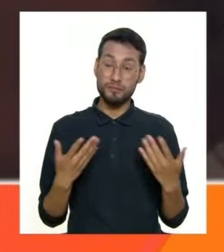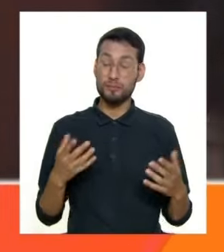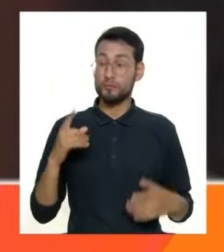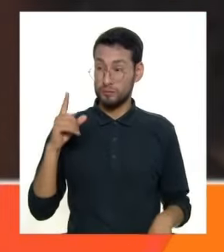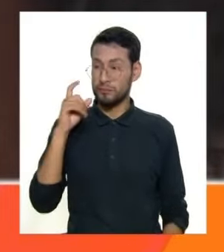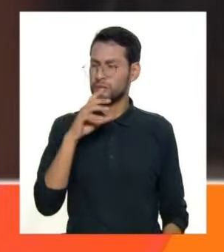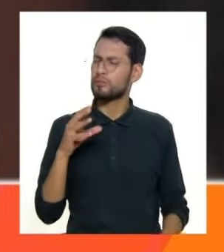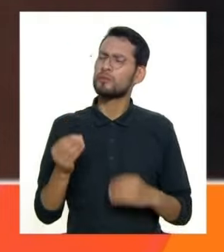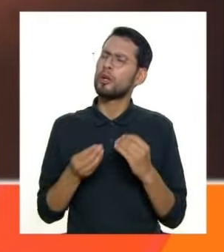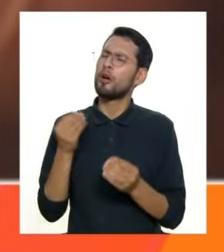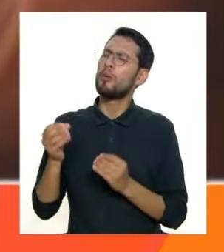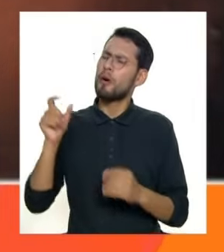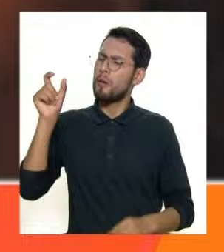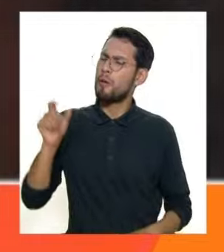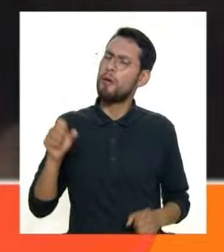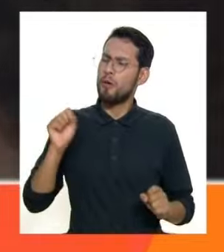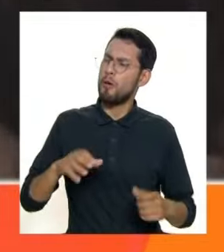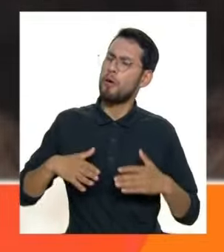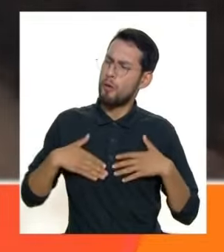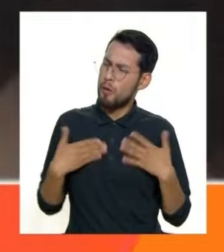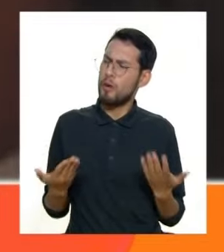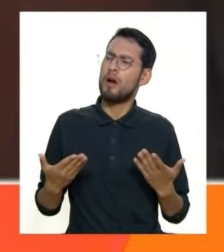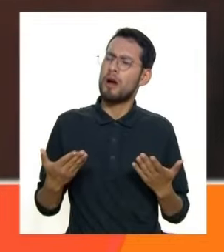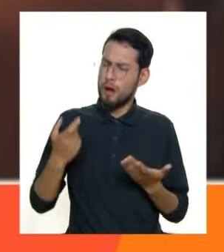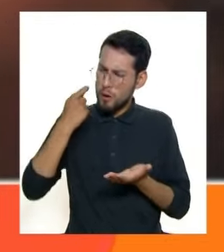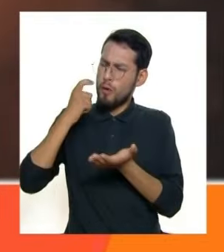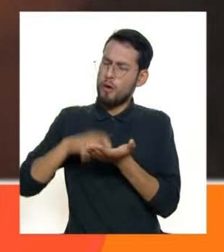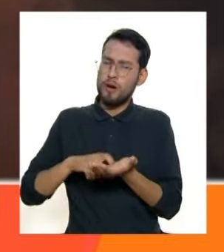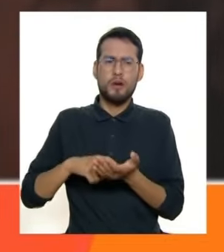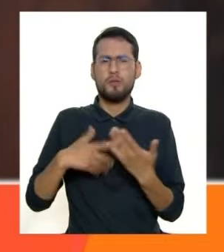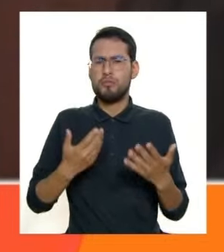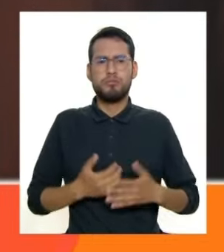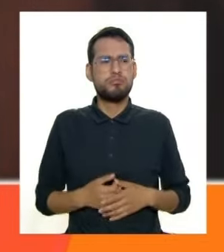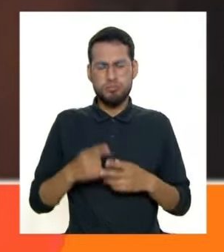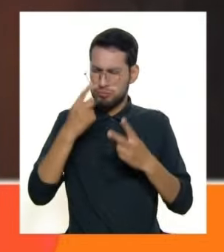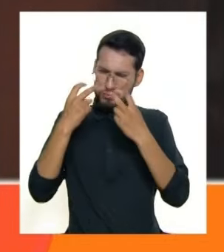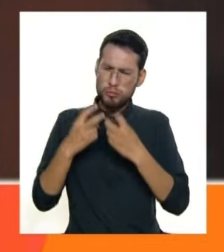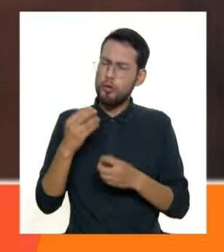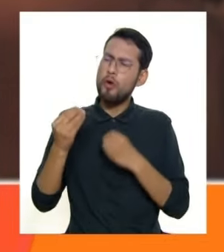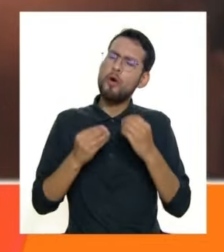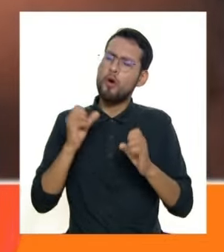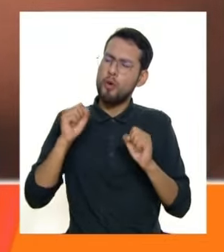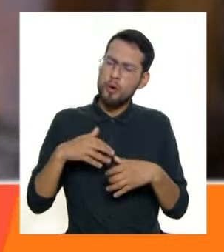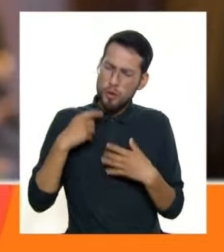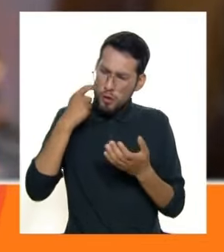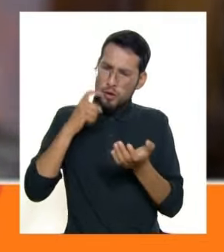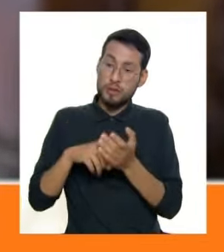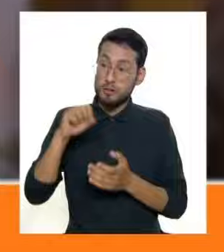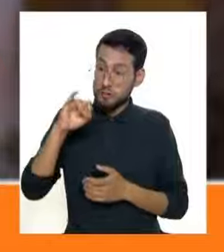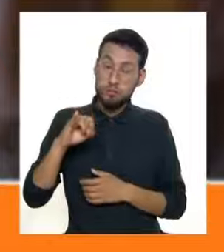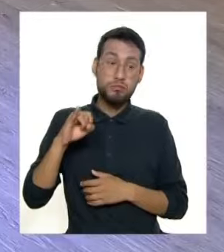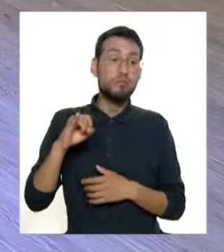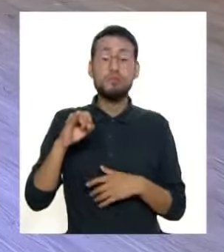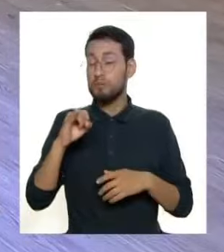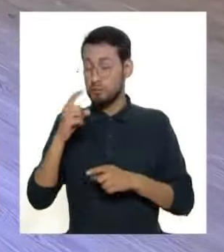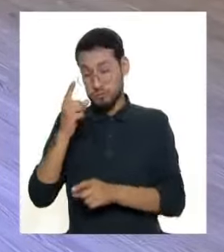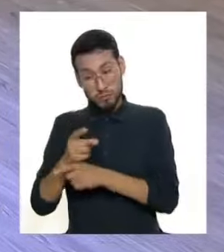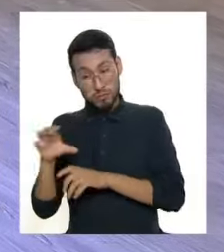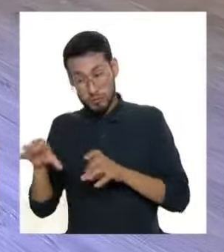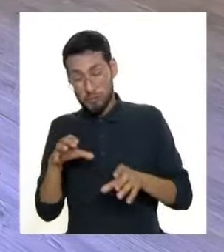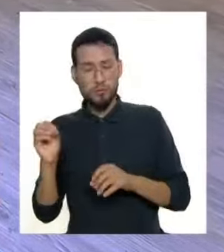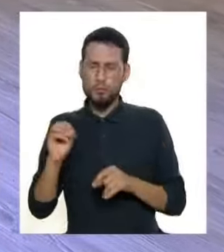duro. ¿Cómo una persona puede darse cuenta, al margen del análisis, cómo puede darse cuenta si es que no está haciendo las cosas correctas?